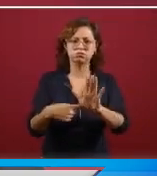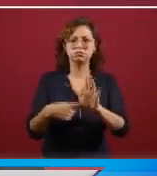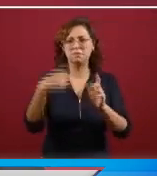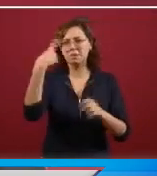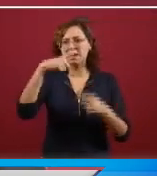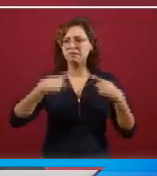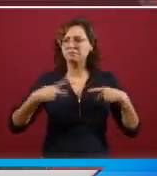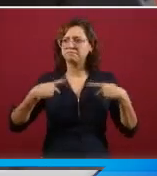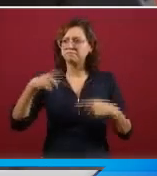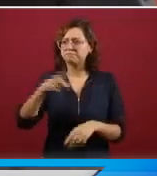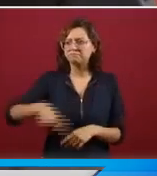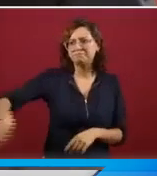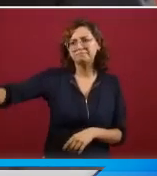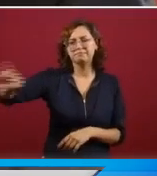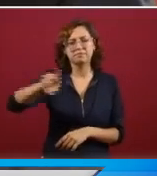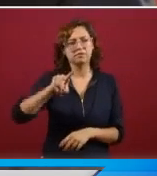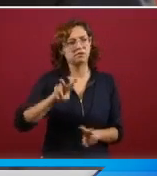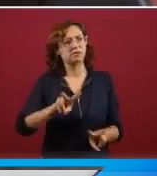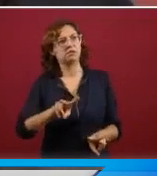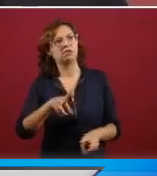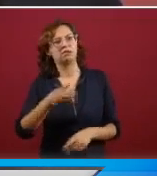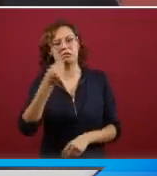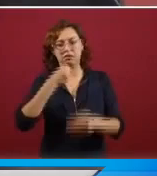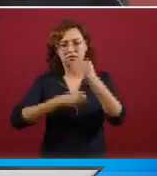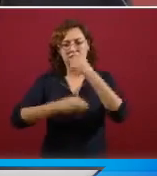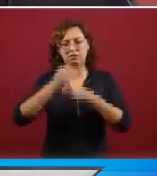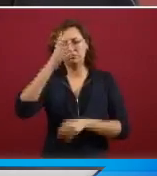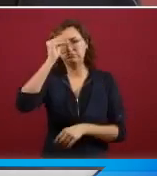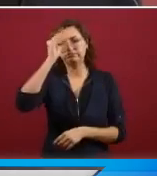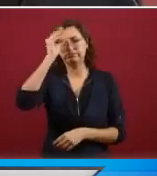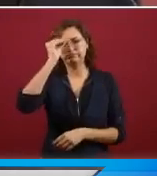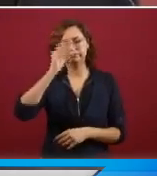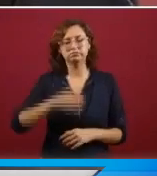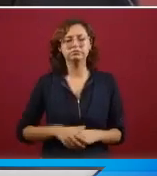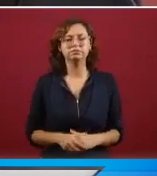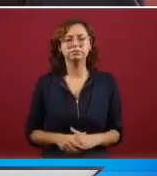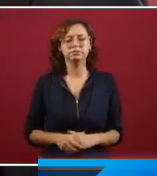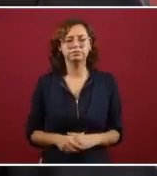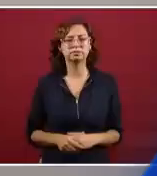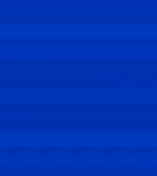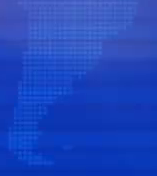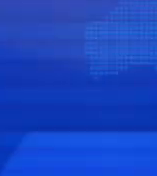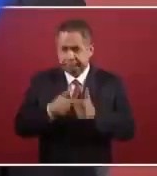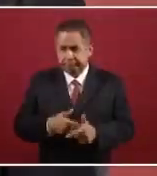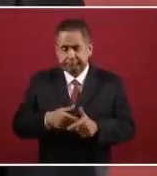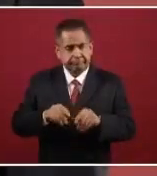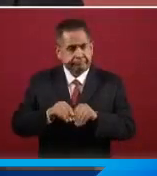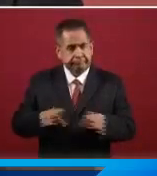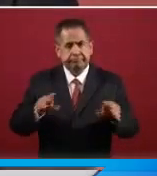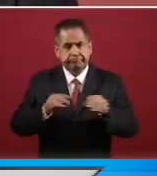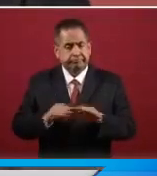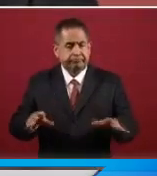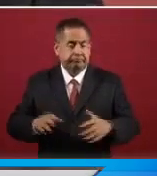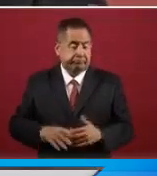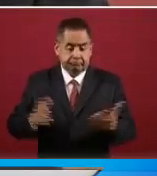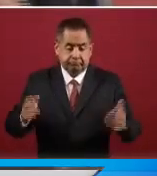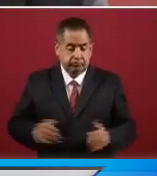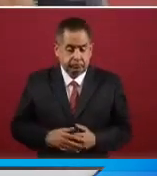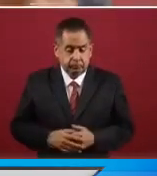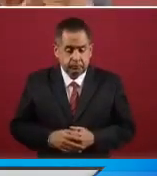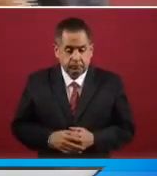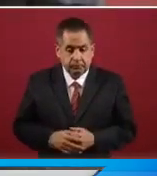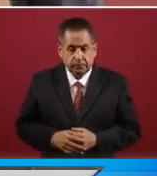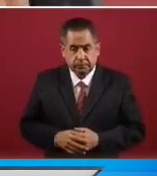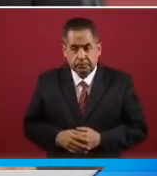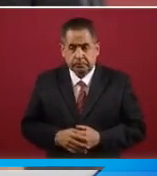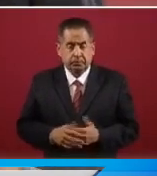tener una sana alimentación con el objetivo de prevenir muchas enfermedades que afectan a la población. Aeropuerto en Santa